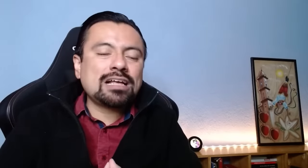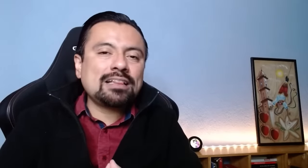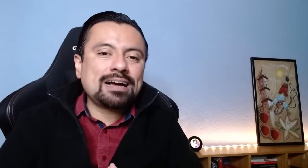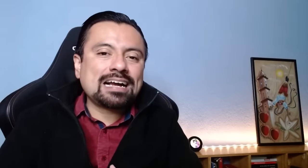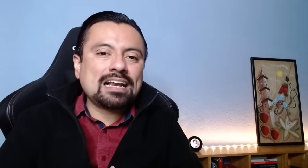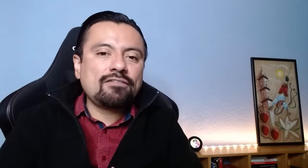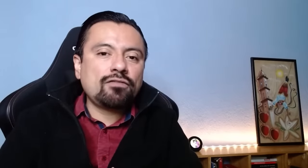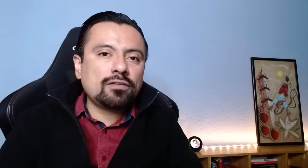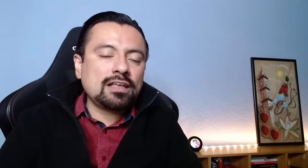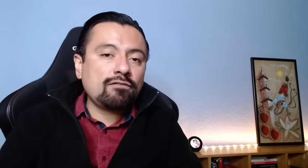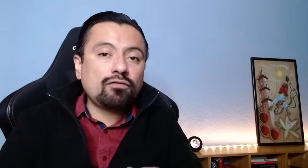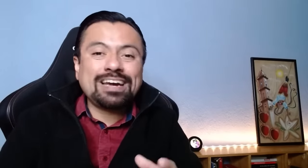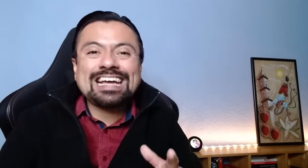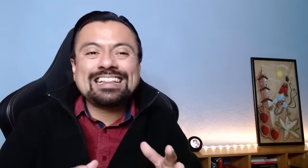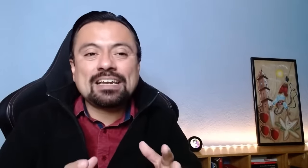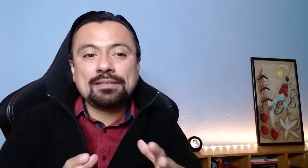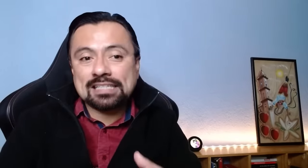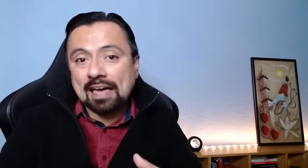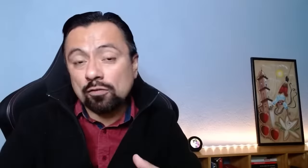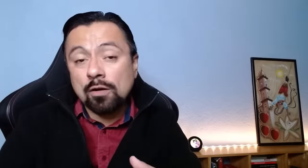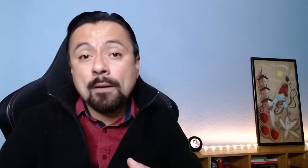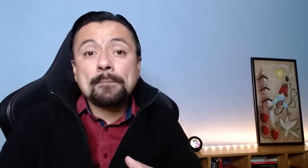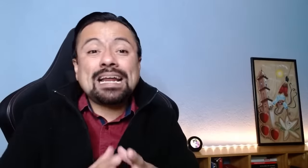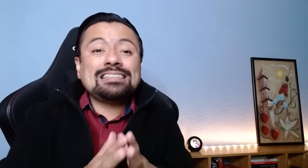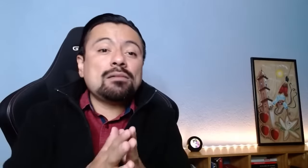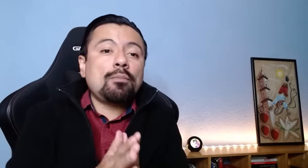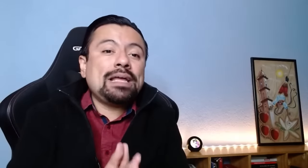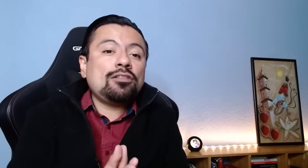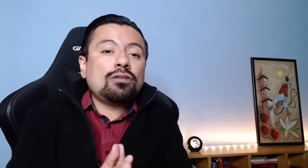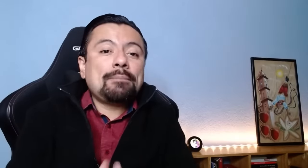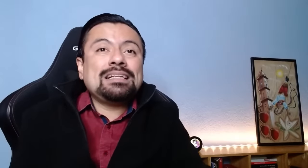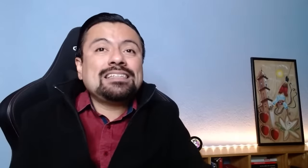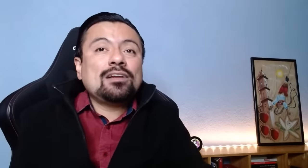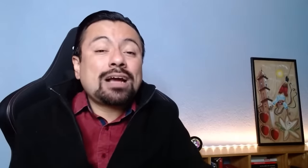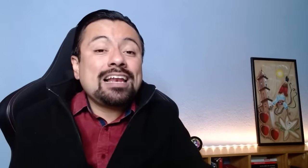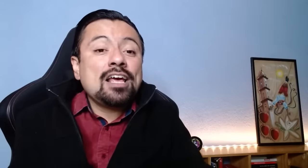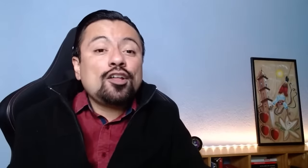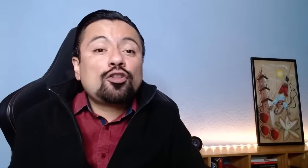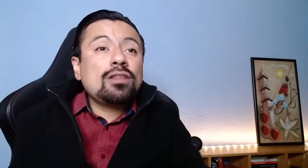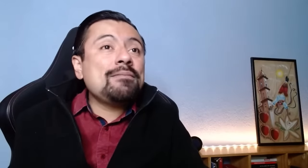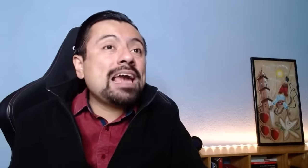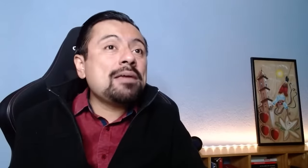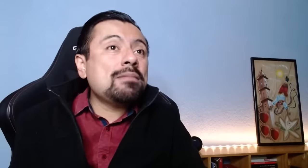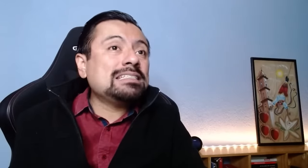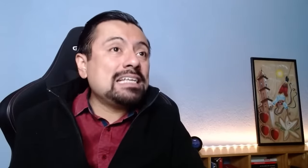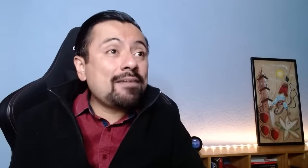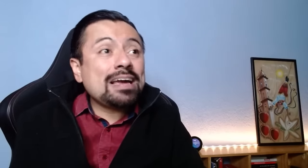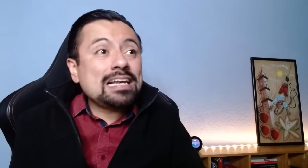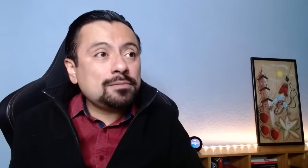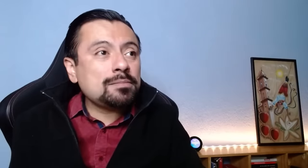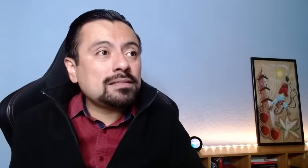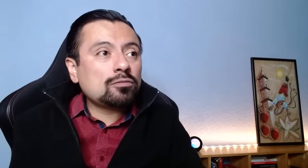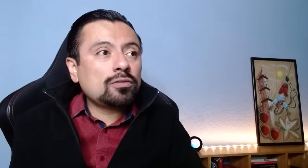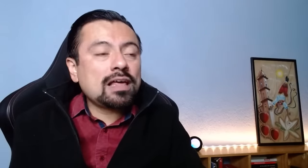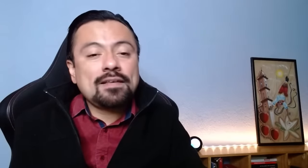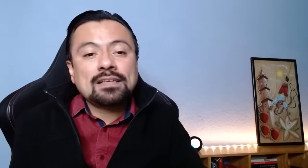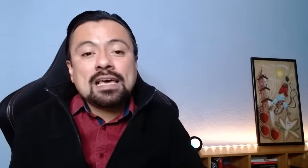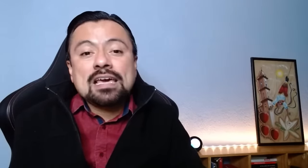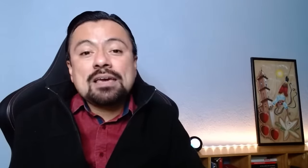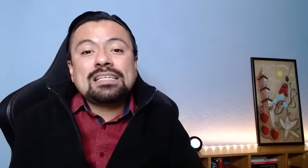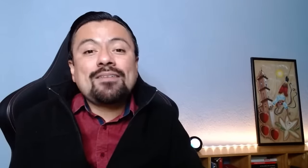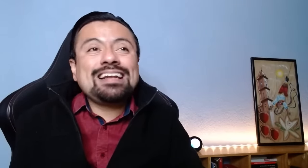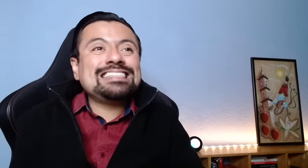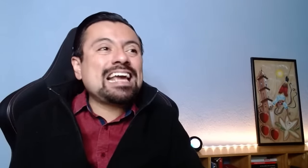secretario de Seguridad de Baja California fue entrevistado. Para ese momento la prensa local todavía investigaba y las mismas